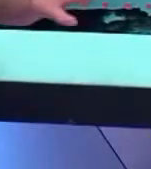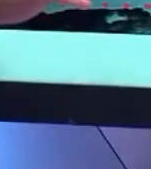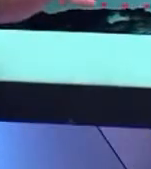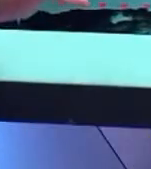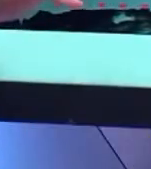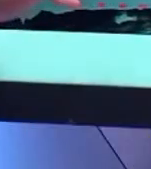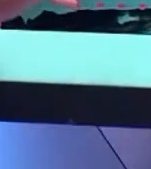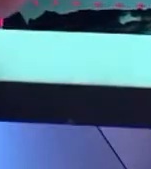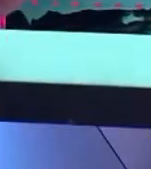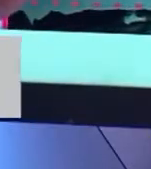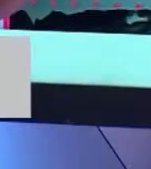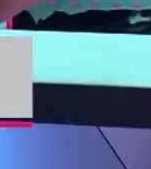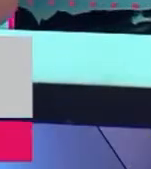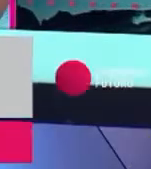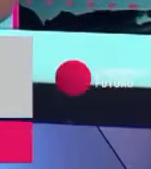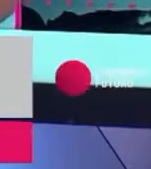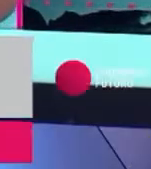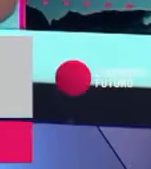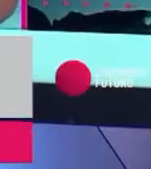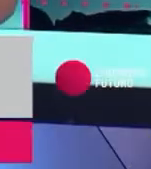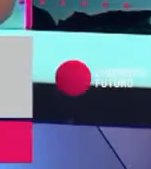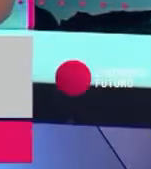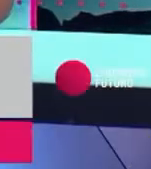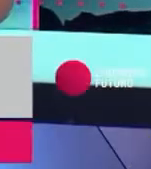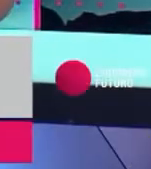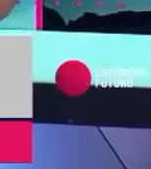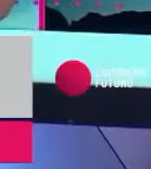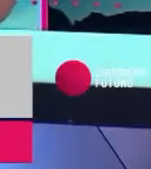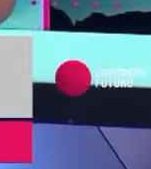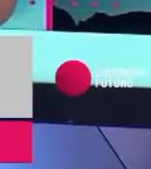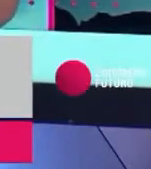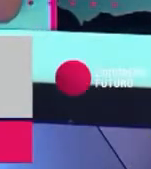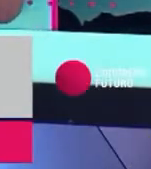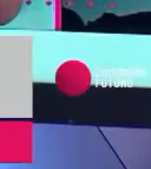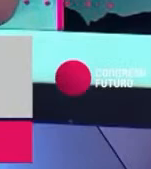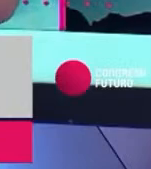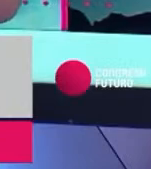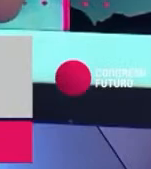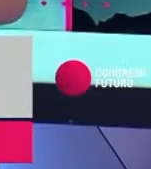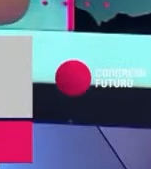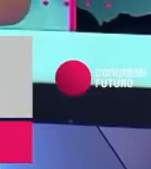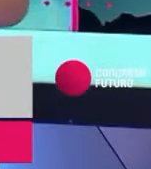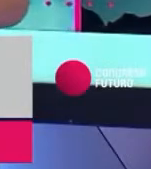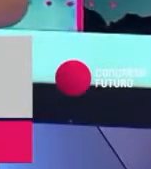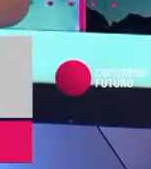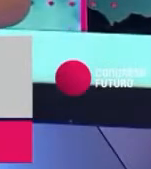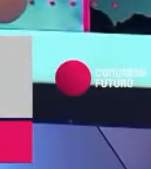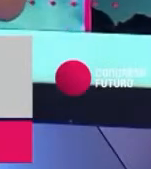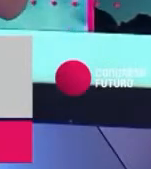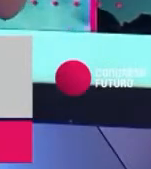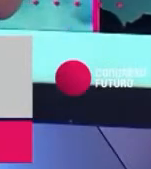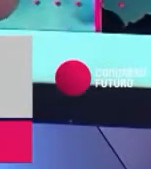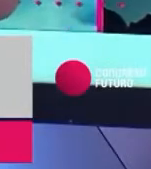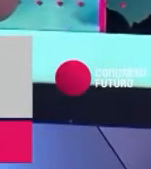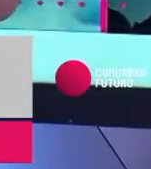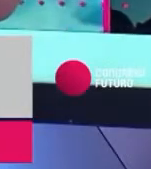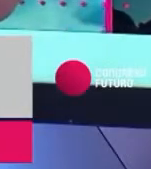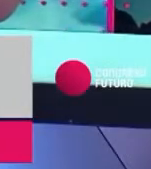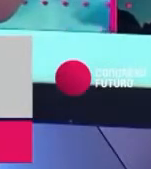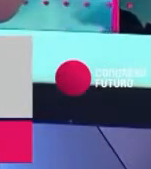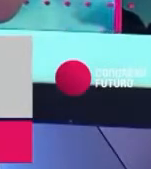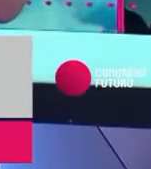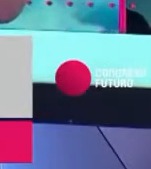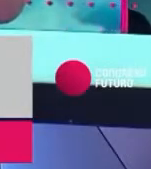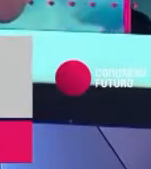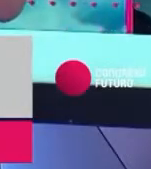La Comisión de Desafíos del Futuro, Ciencia, Tecnología e Innovación del Congreso fue la cuna de Congreso Futuro y lleva más de una década